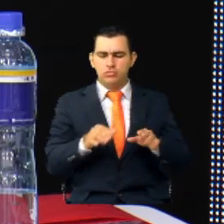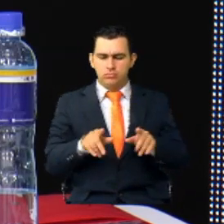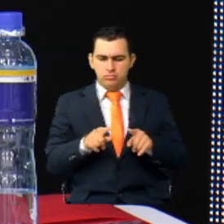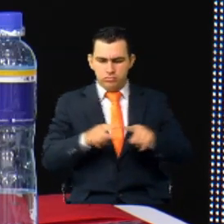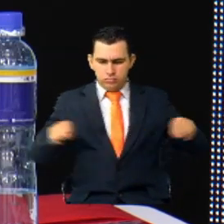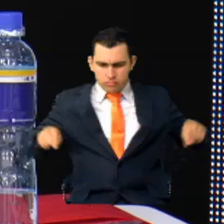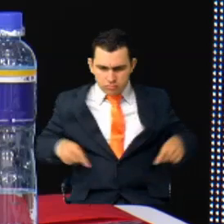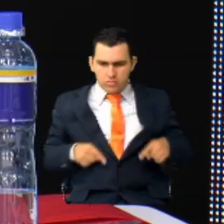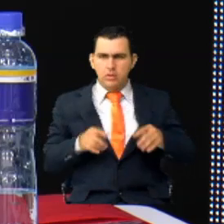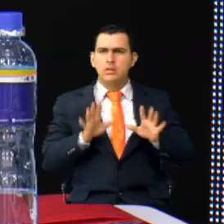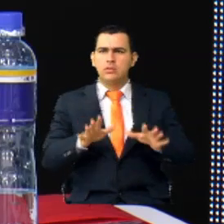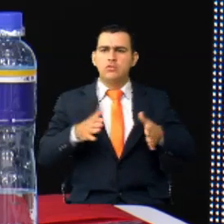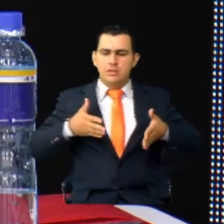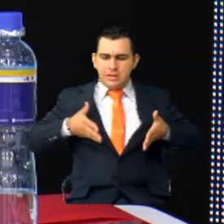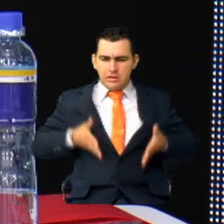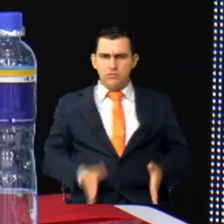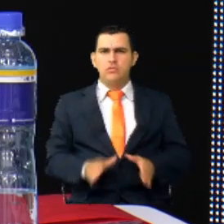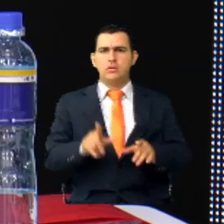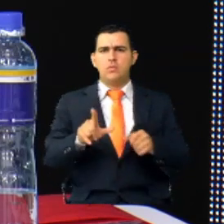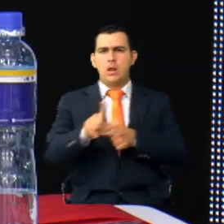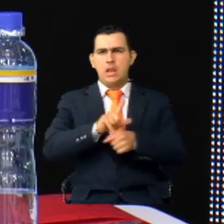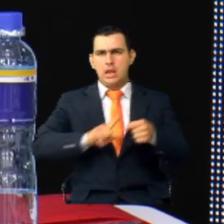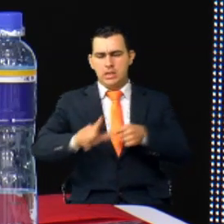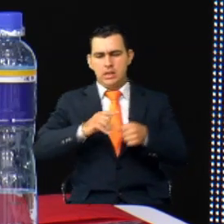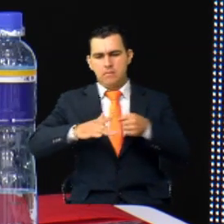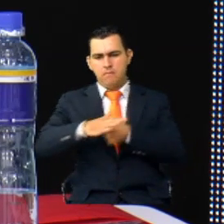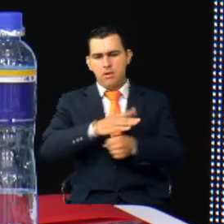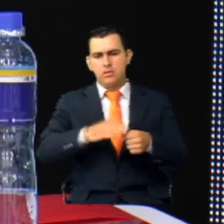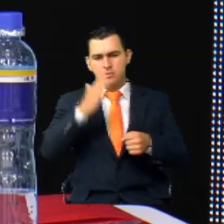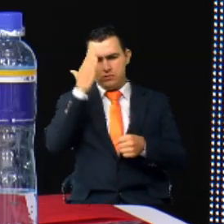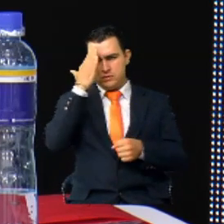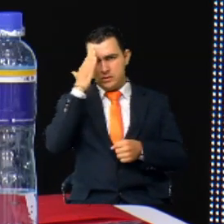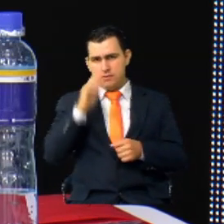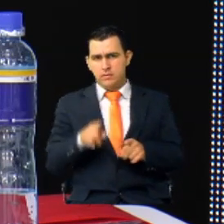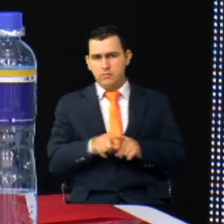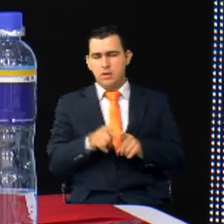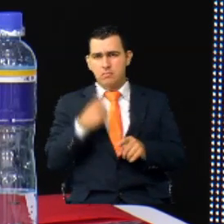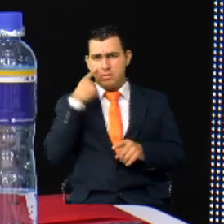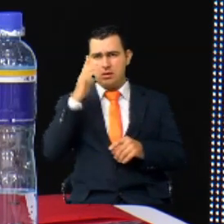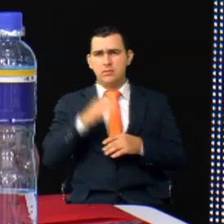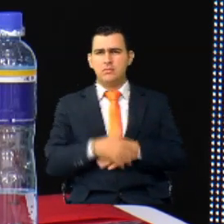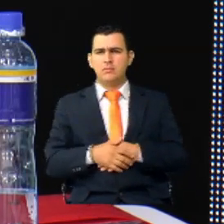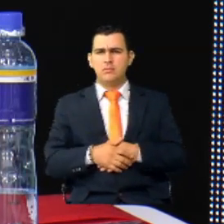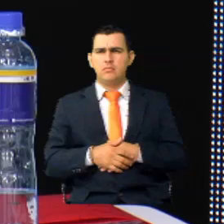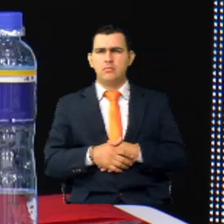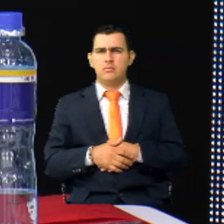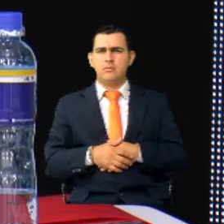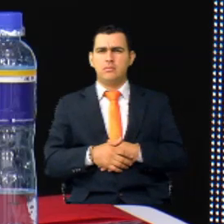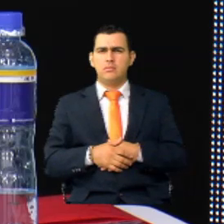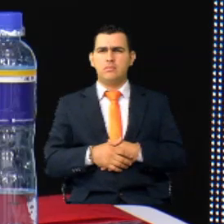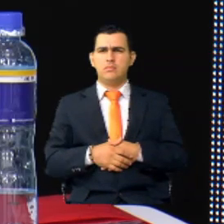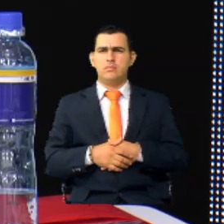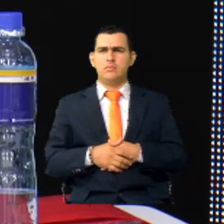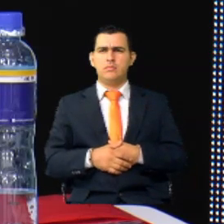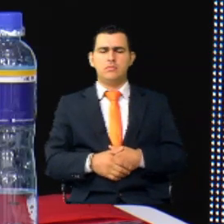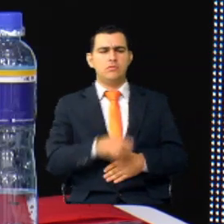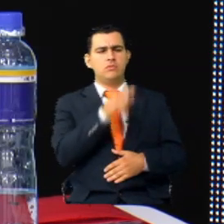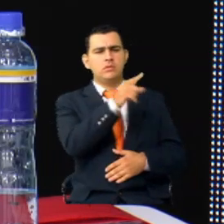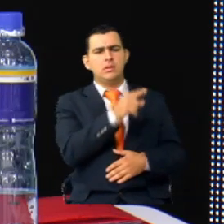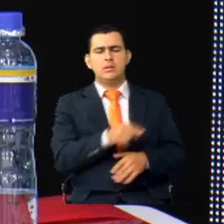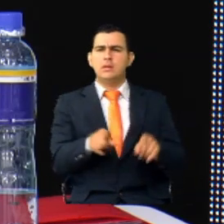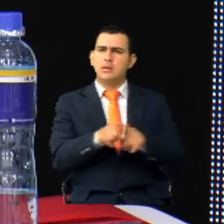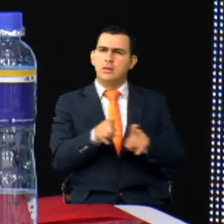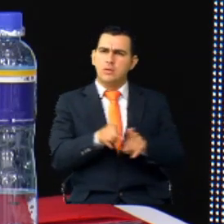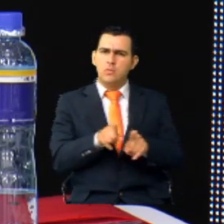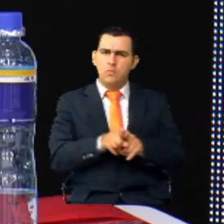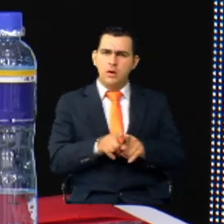él nació, dice que se crió ahí en La Liga, que fue uno de los proyectos más exitosos. Álvaro, ¿cuáles son las ventajas